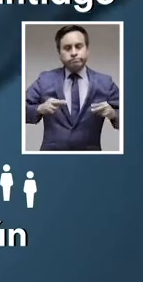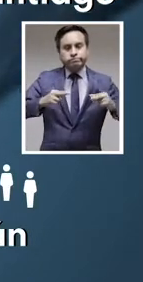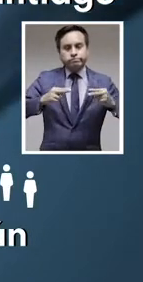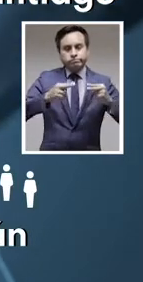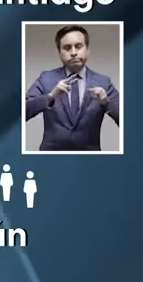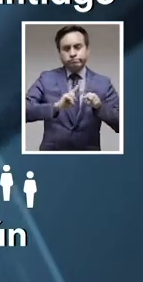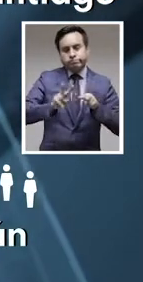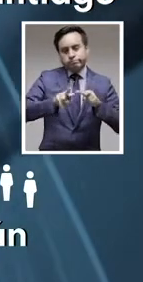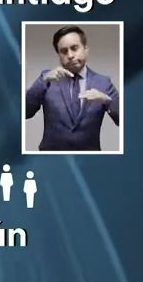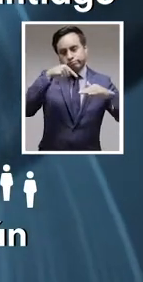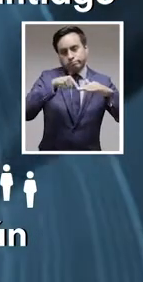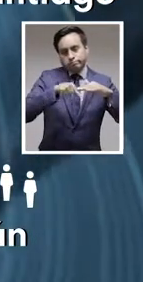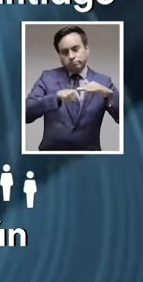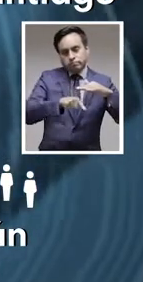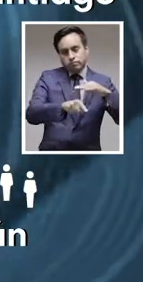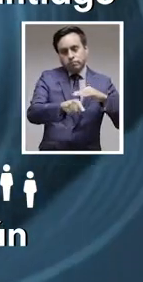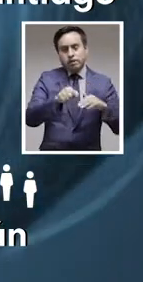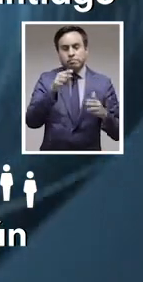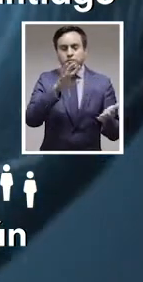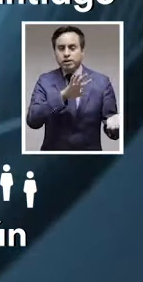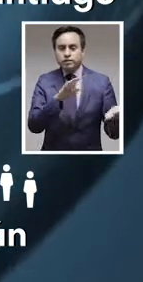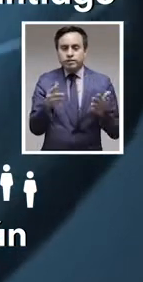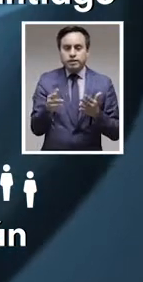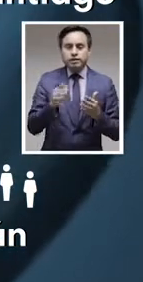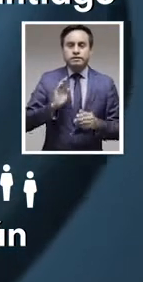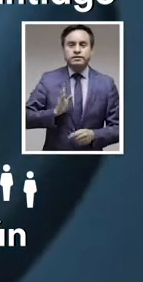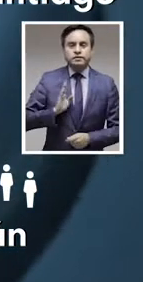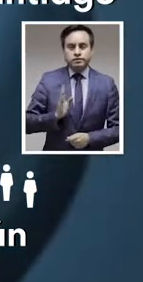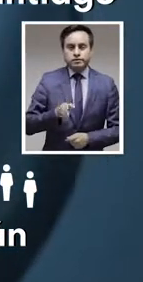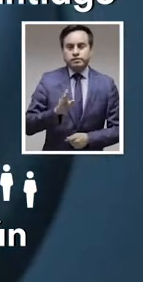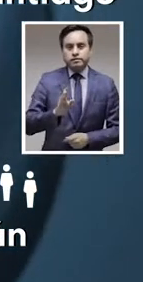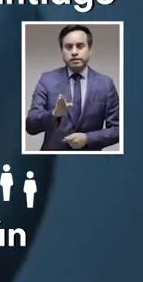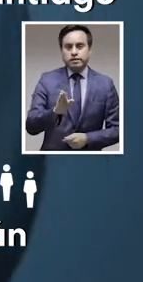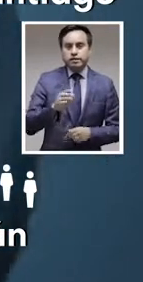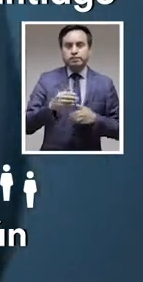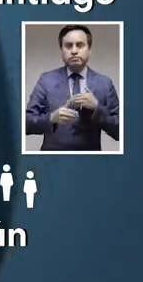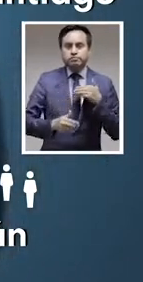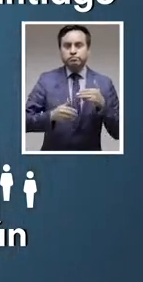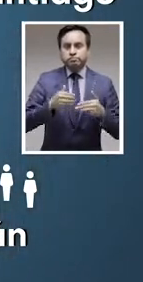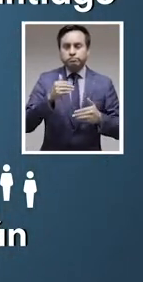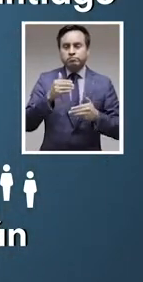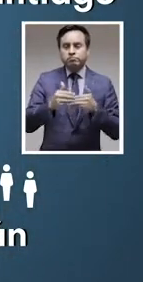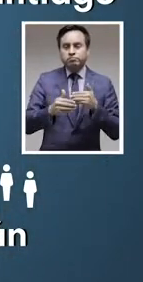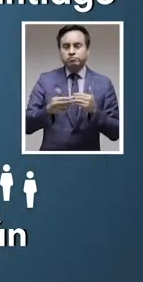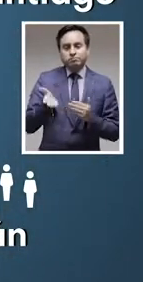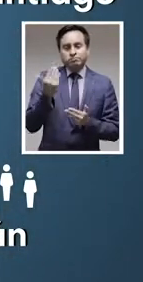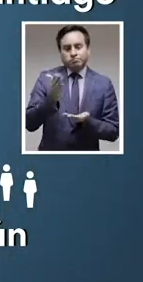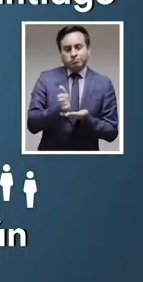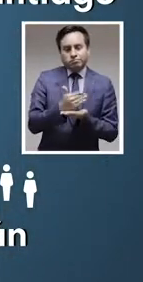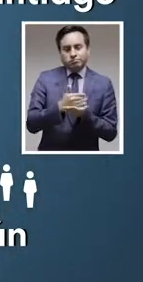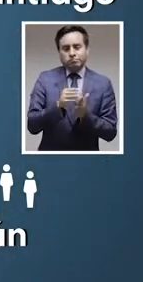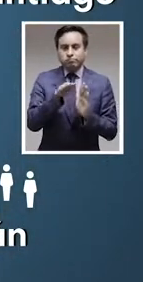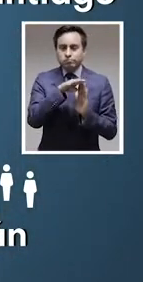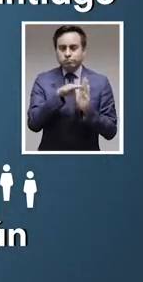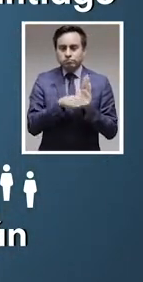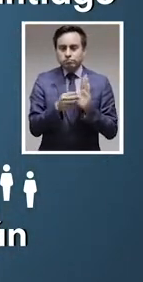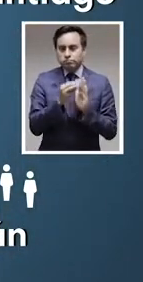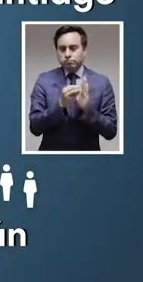están previstas para seguir en su ritmo tal como estaba